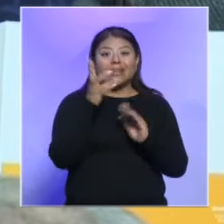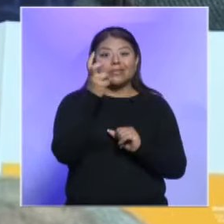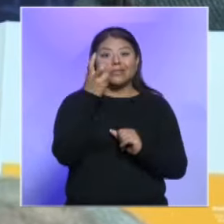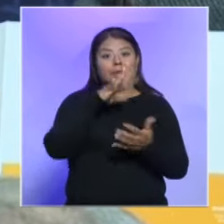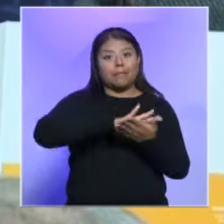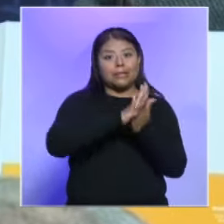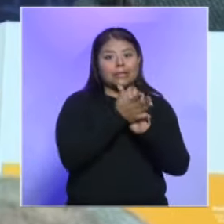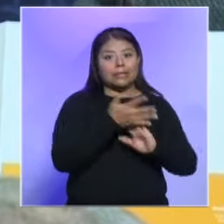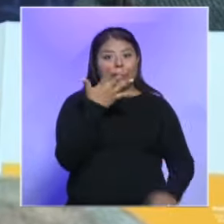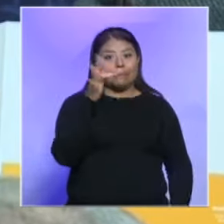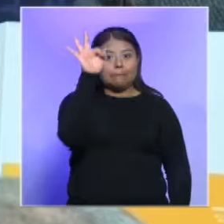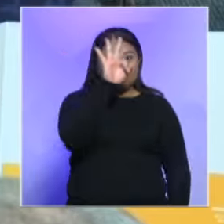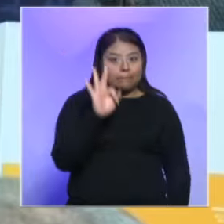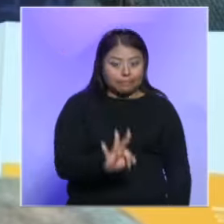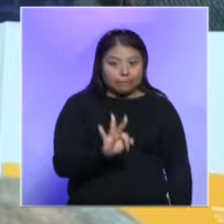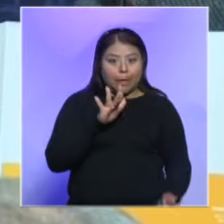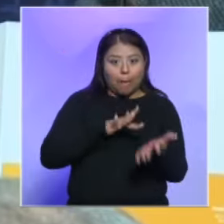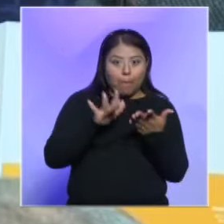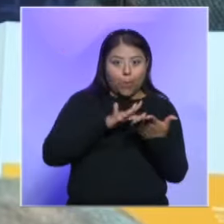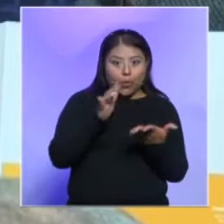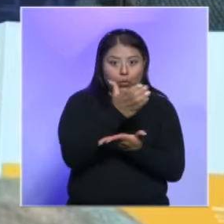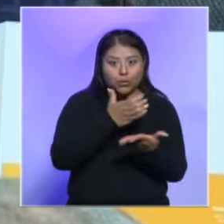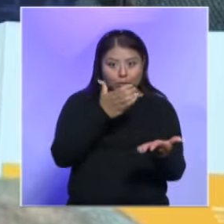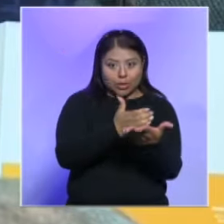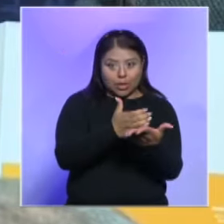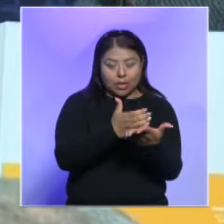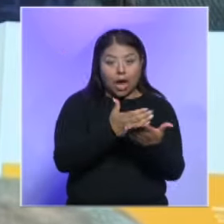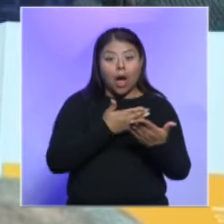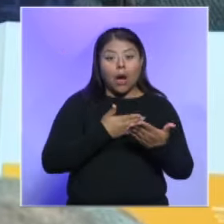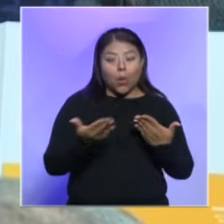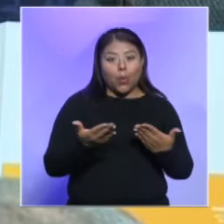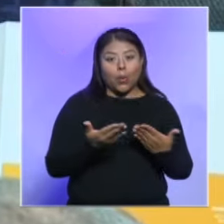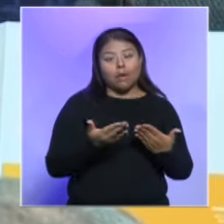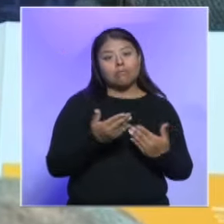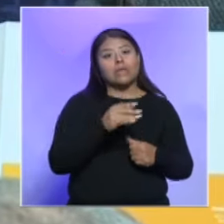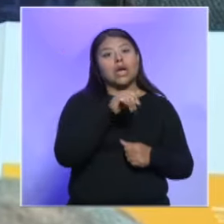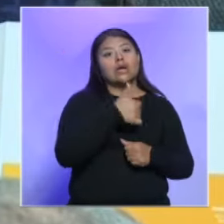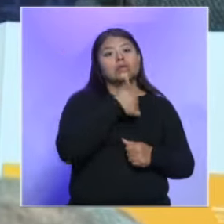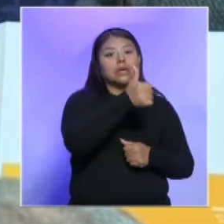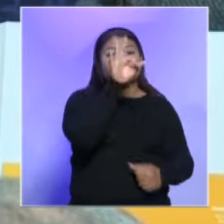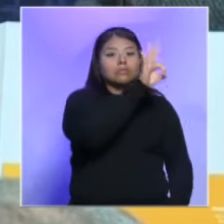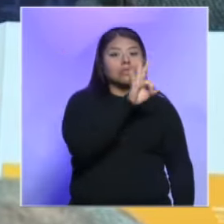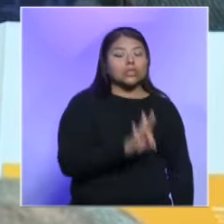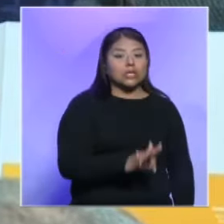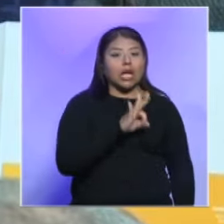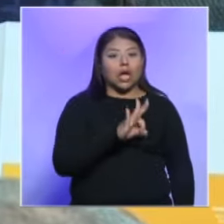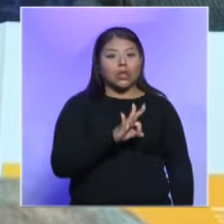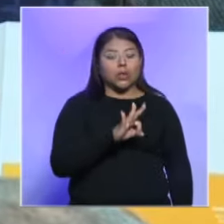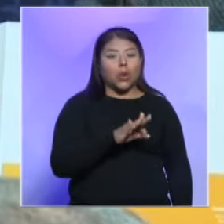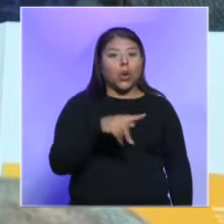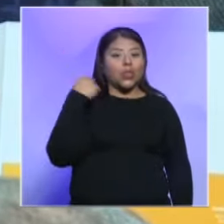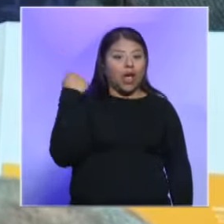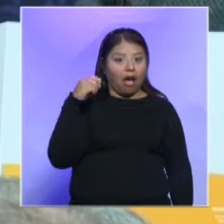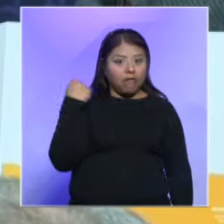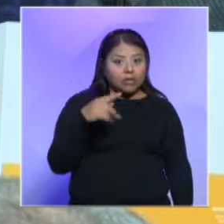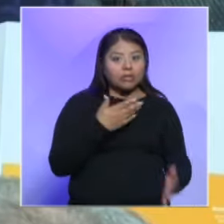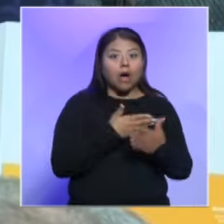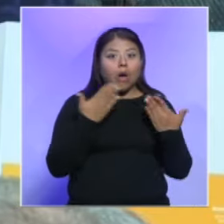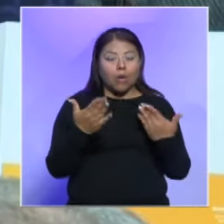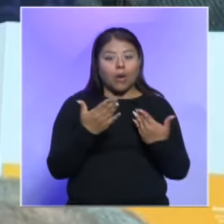5% de apoyo ciudadano. El 6% en Tabasco, cuando el promedio general se sitúa en